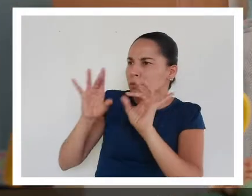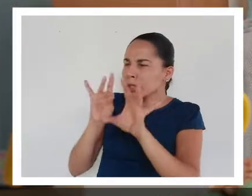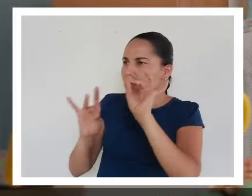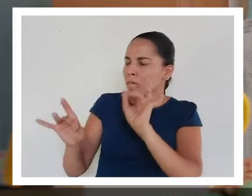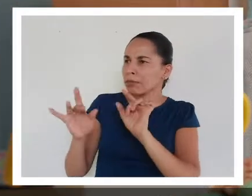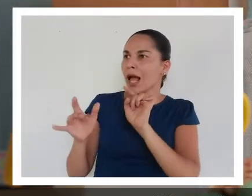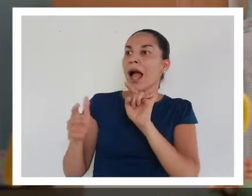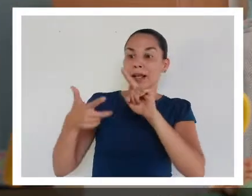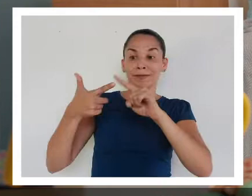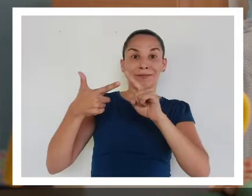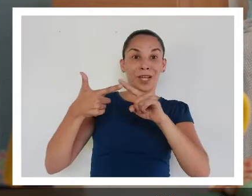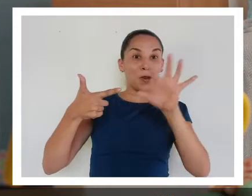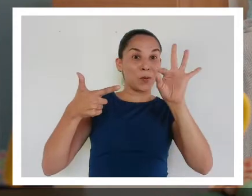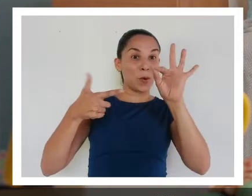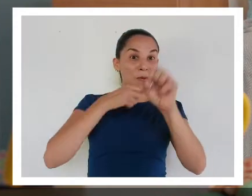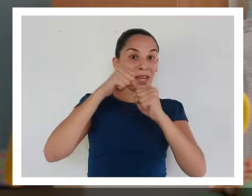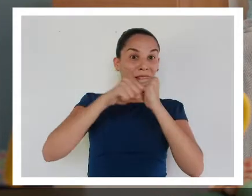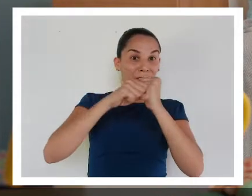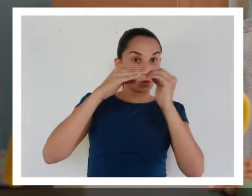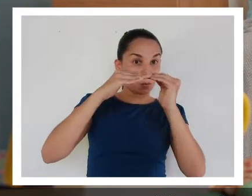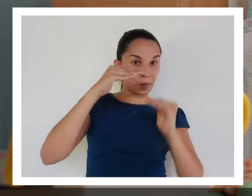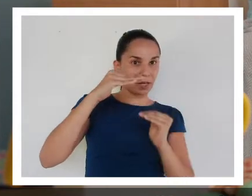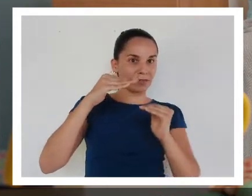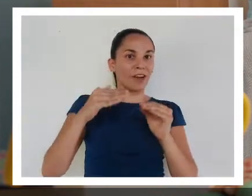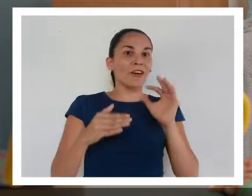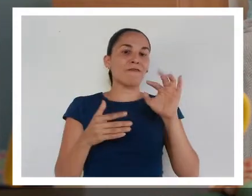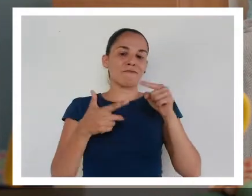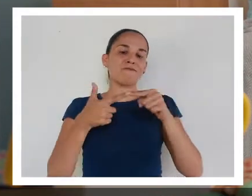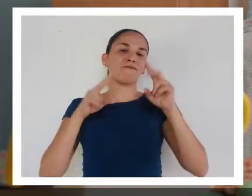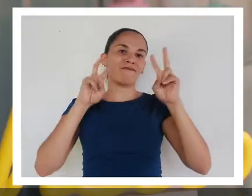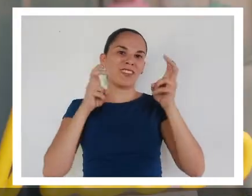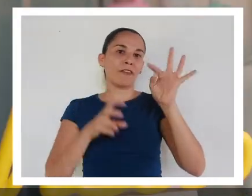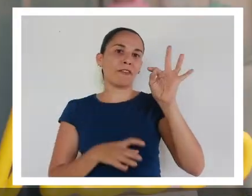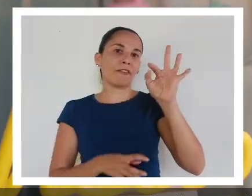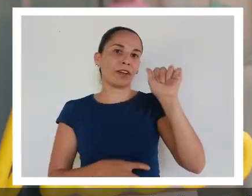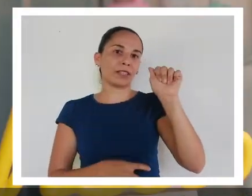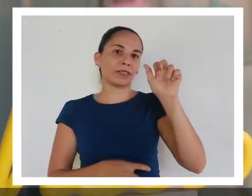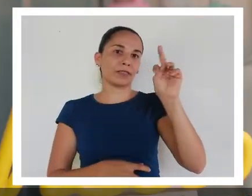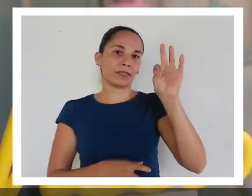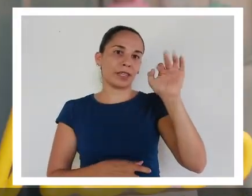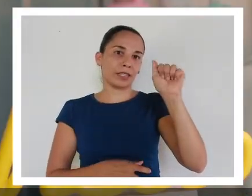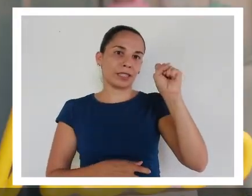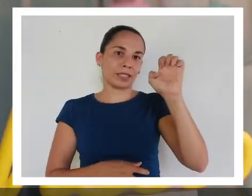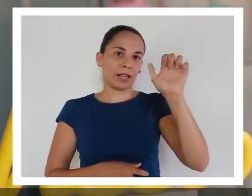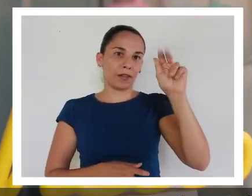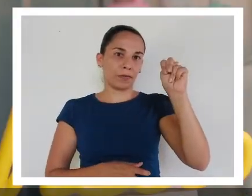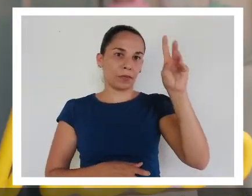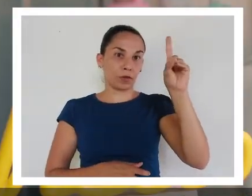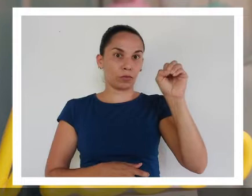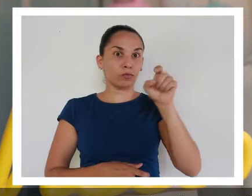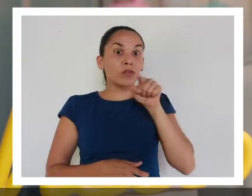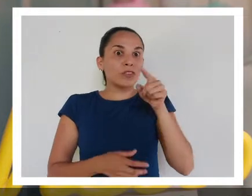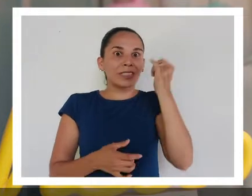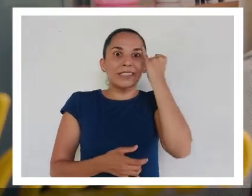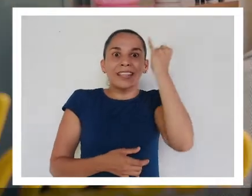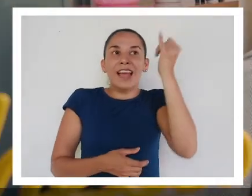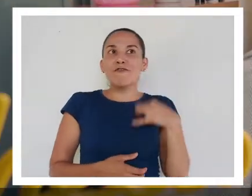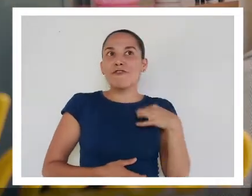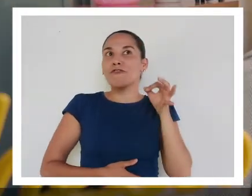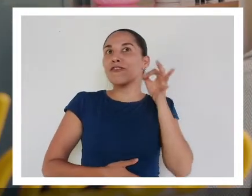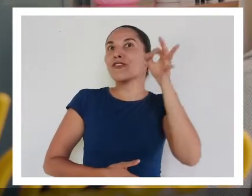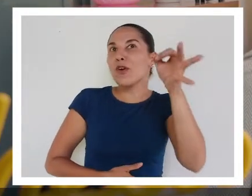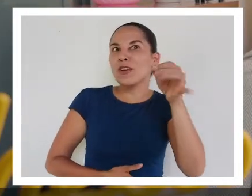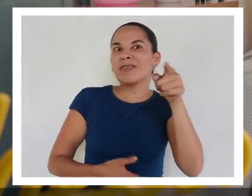sección. Si tenés menos de 9 años de edad, ingresa a la sección Fantaseando. Acá podrás tener ideas sobre lo que querés ser cuando seas grande.